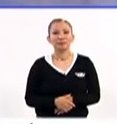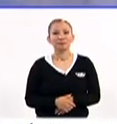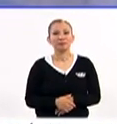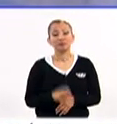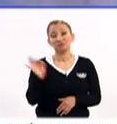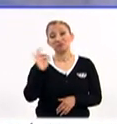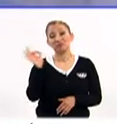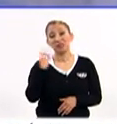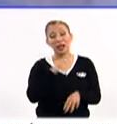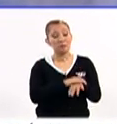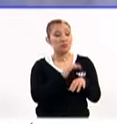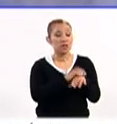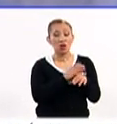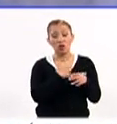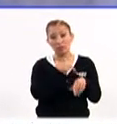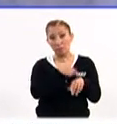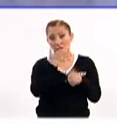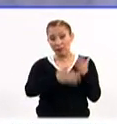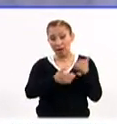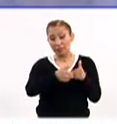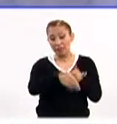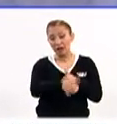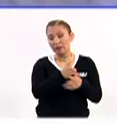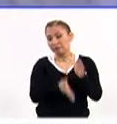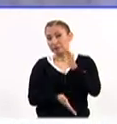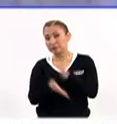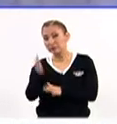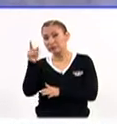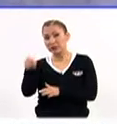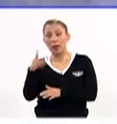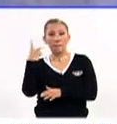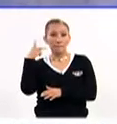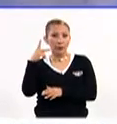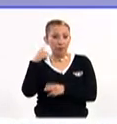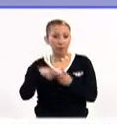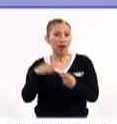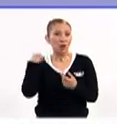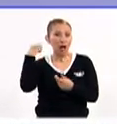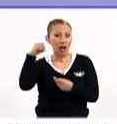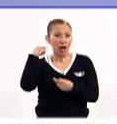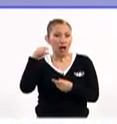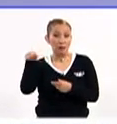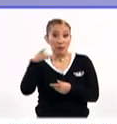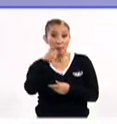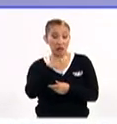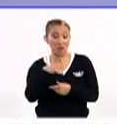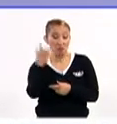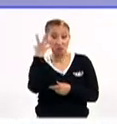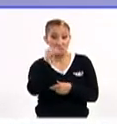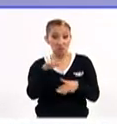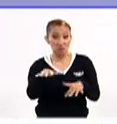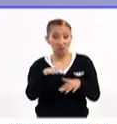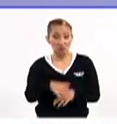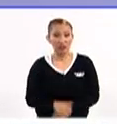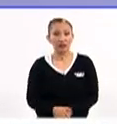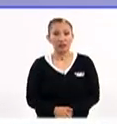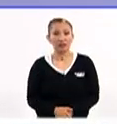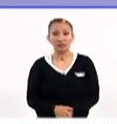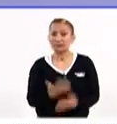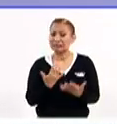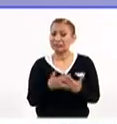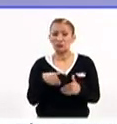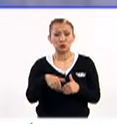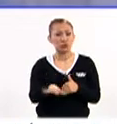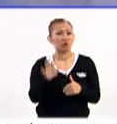Y quizás con mis amigos, el tiempo que me quede, vamos a ir a Puebla y a Oaxaca, que me dijeron que eran muy lindos. Pues te